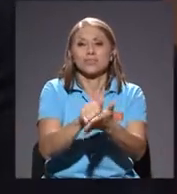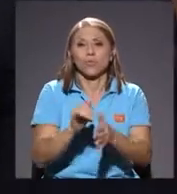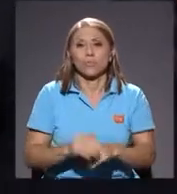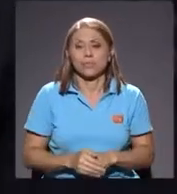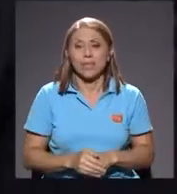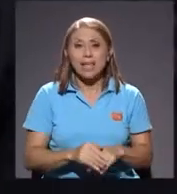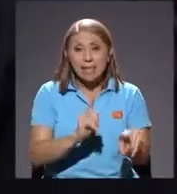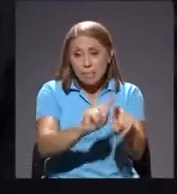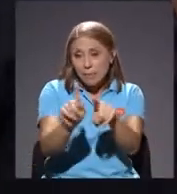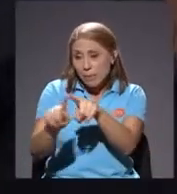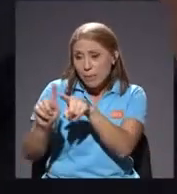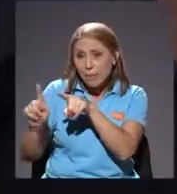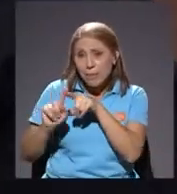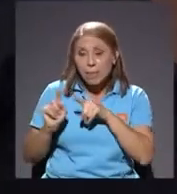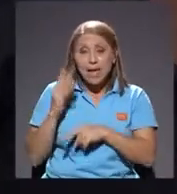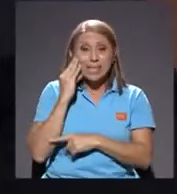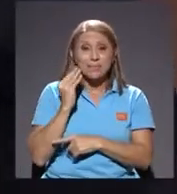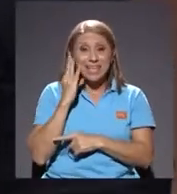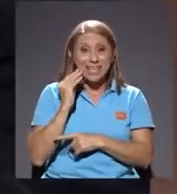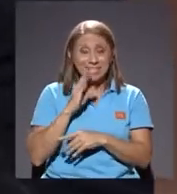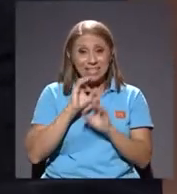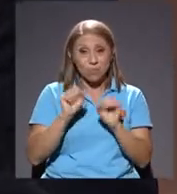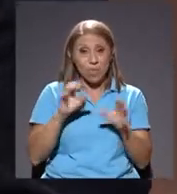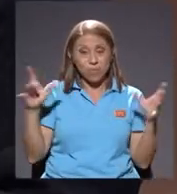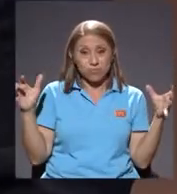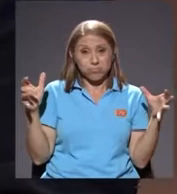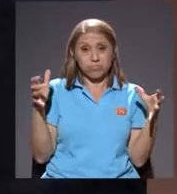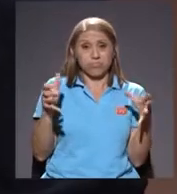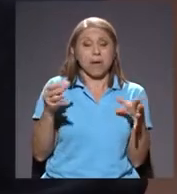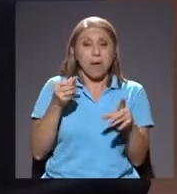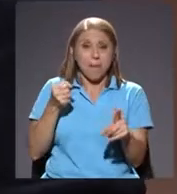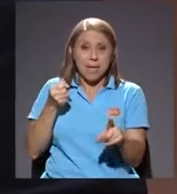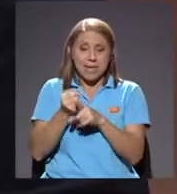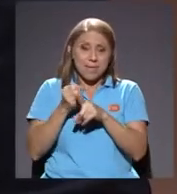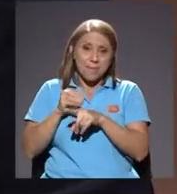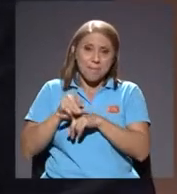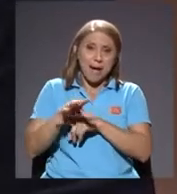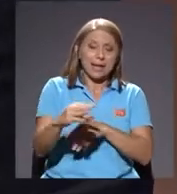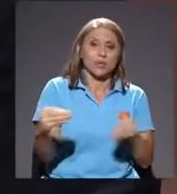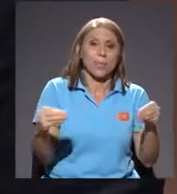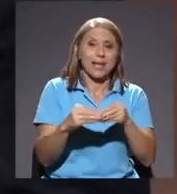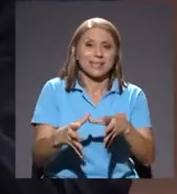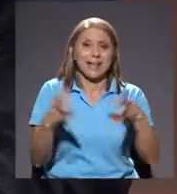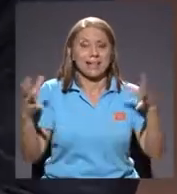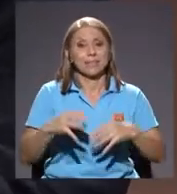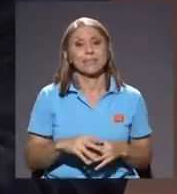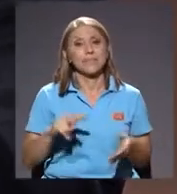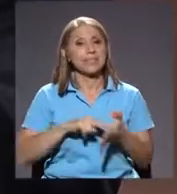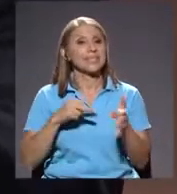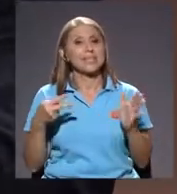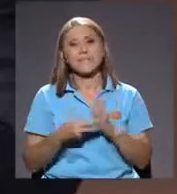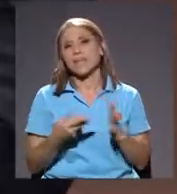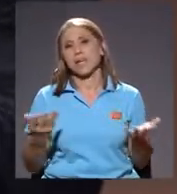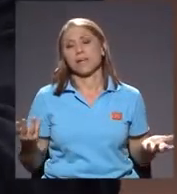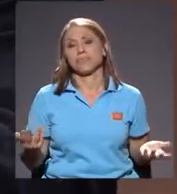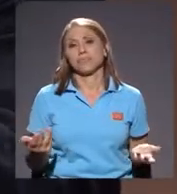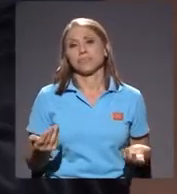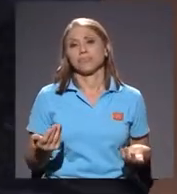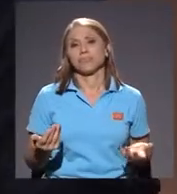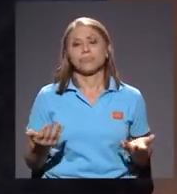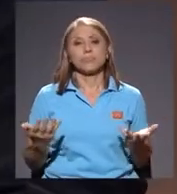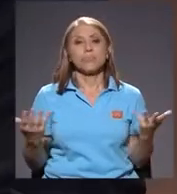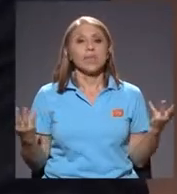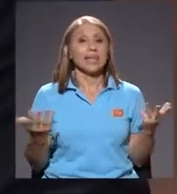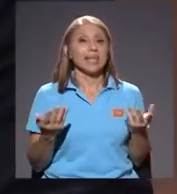experiencias que hoy tenemos verdad para que el impacto todavía a nivel interno sea mucho mayor es decir pasar de casos que cada vez son más